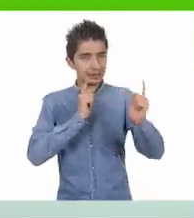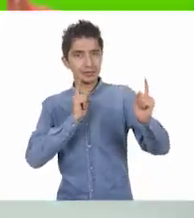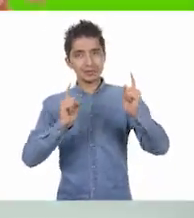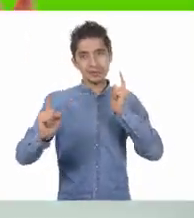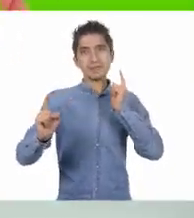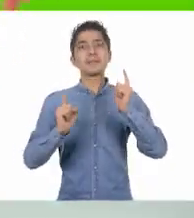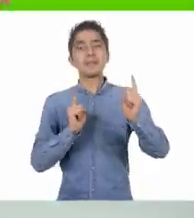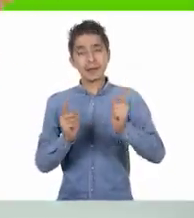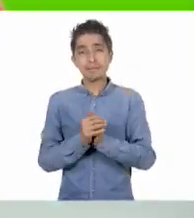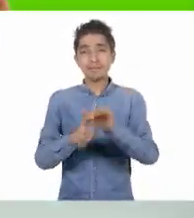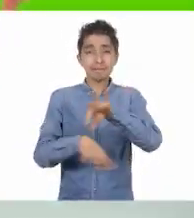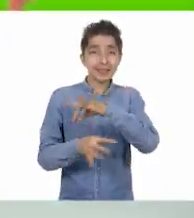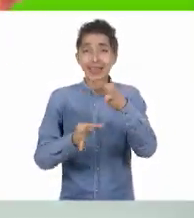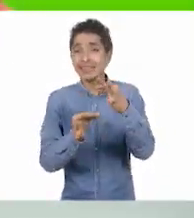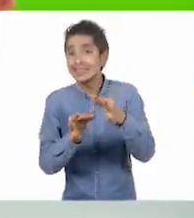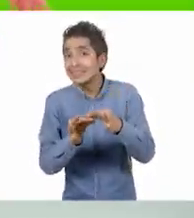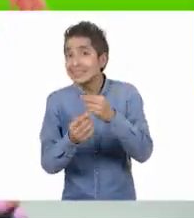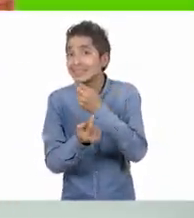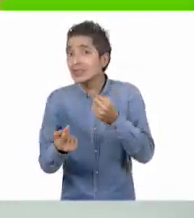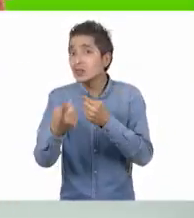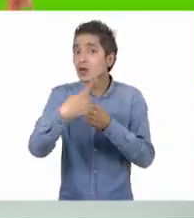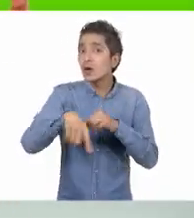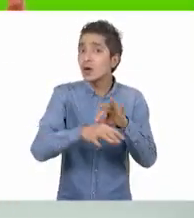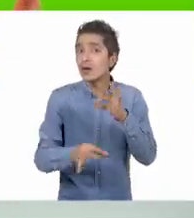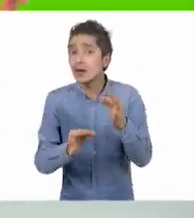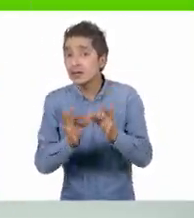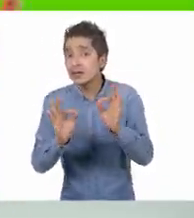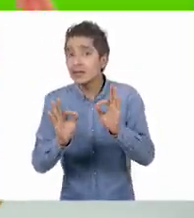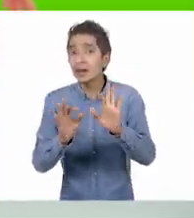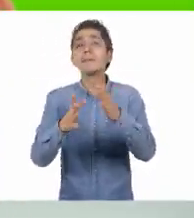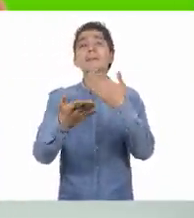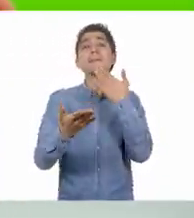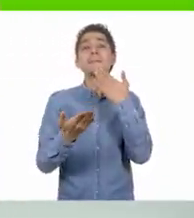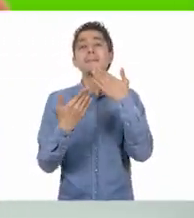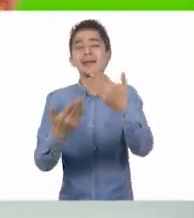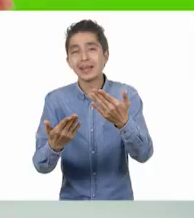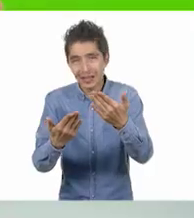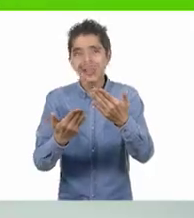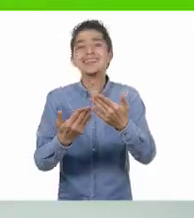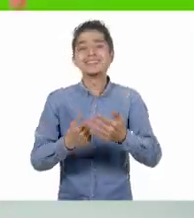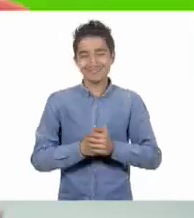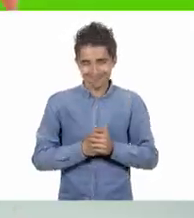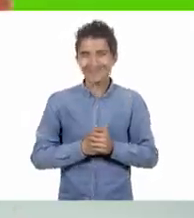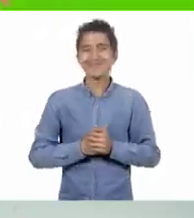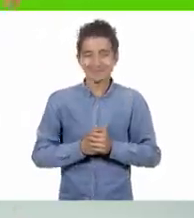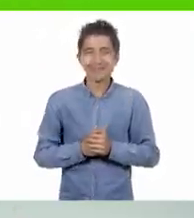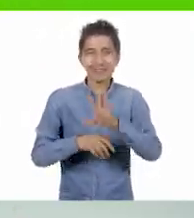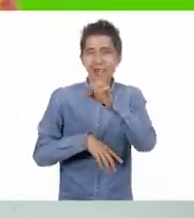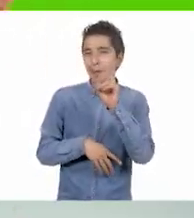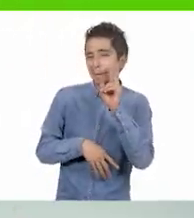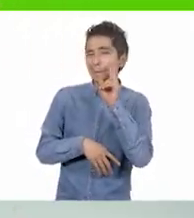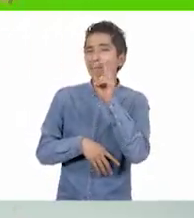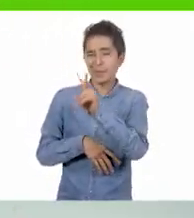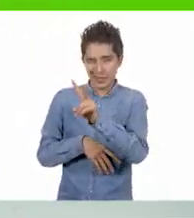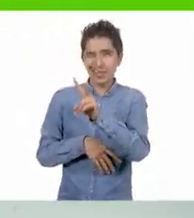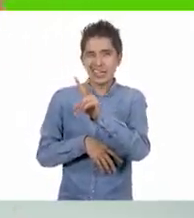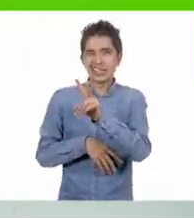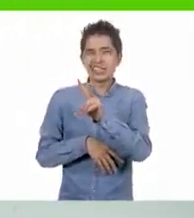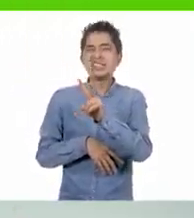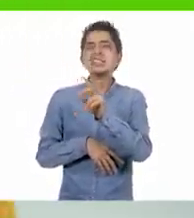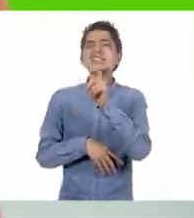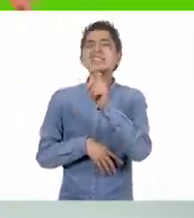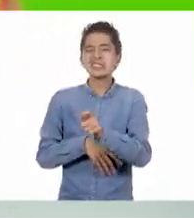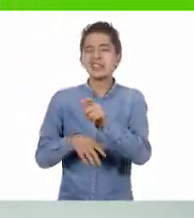distancia. ¿Listas? ¿Listos? ¡Muy bien! Veamos a continuación